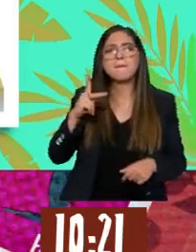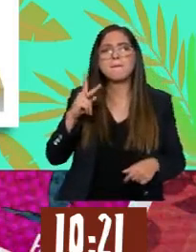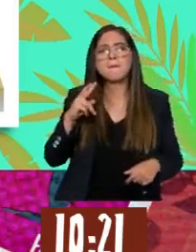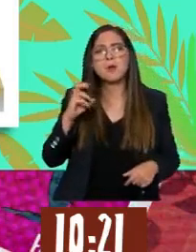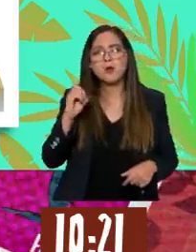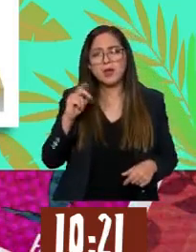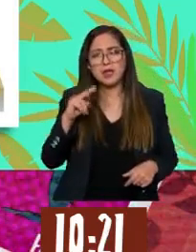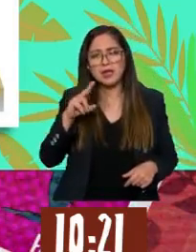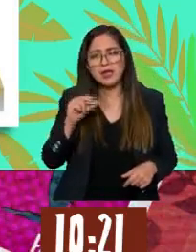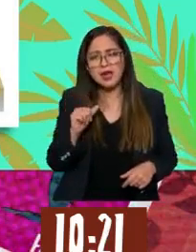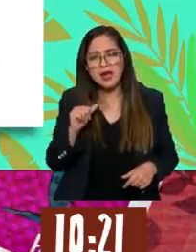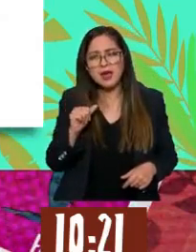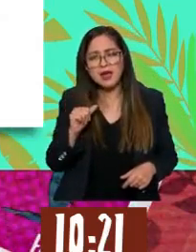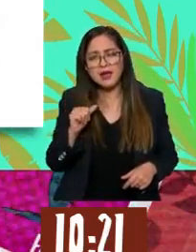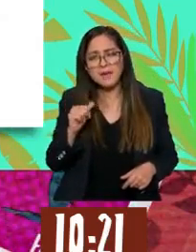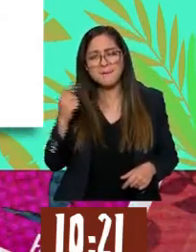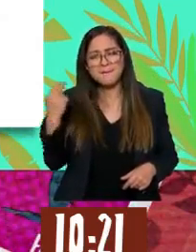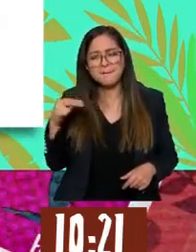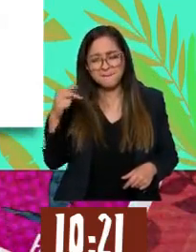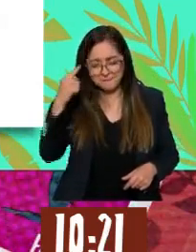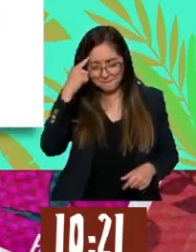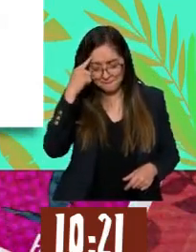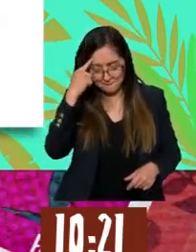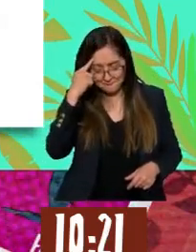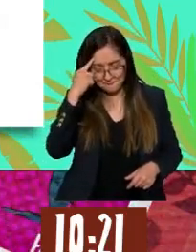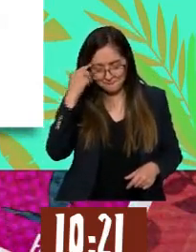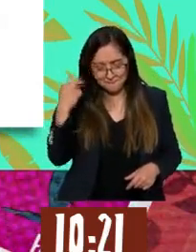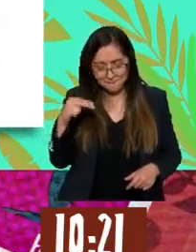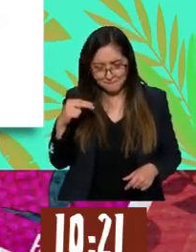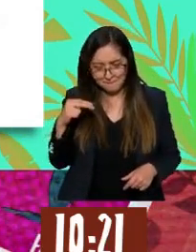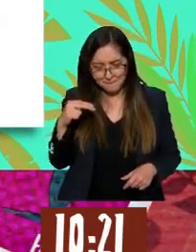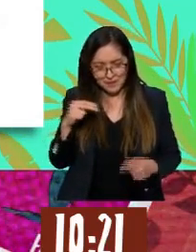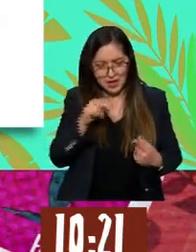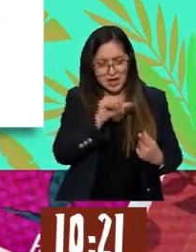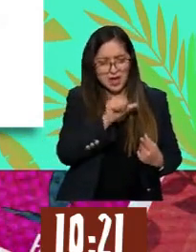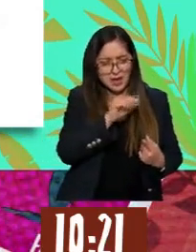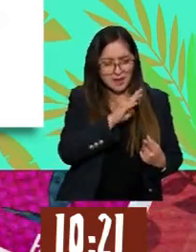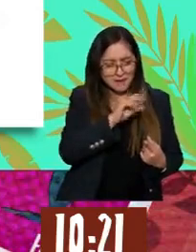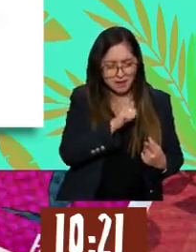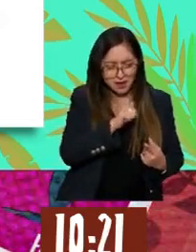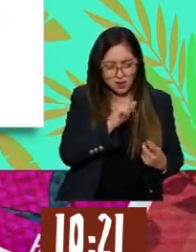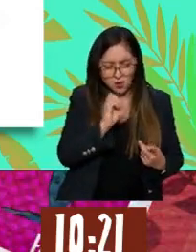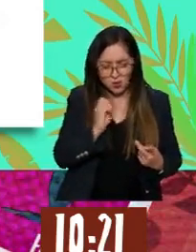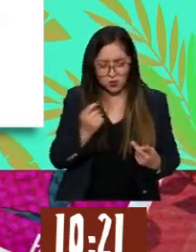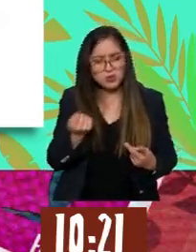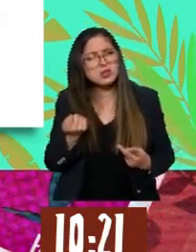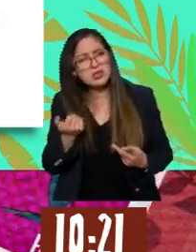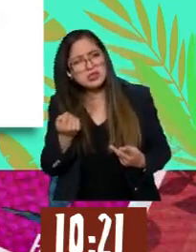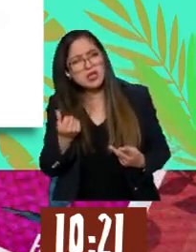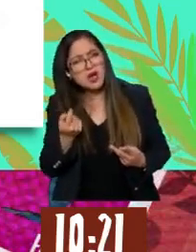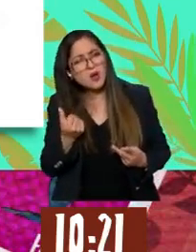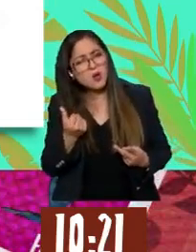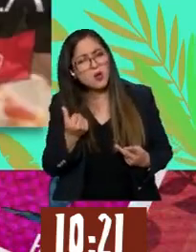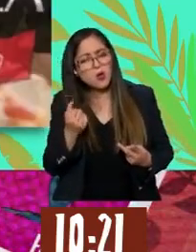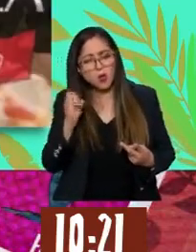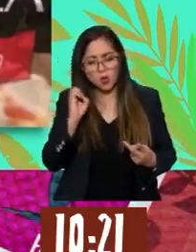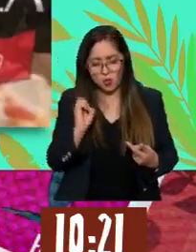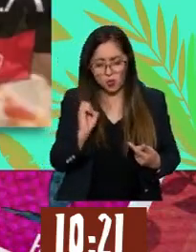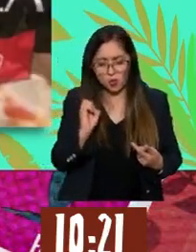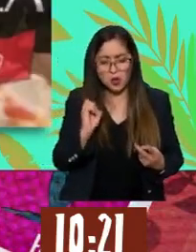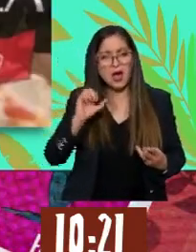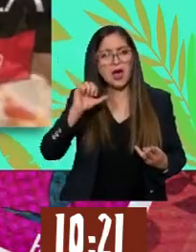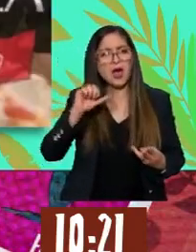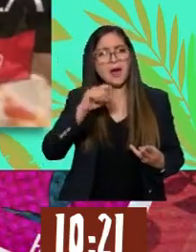de vegetales, bueno, de leguminosas. Lo que más se utiliza es la de haba y la de chícharo, aunque también se utiliza proteína de